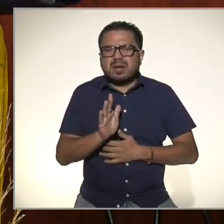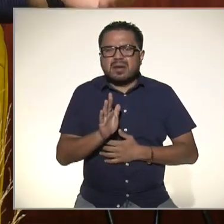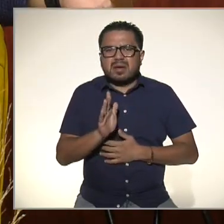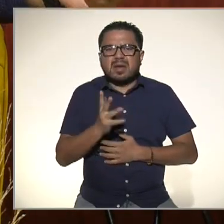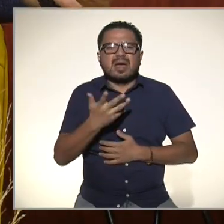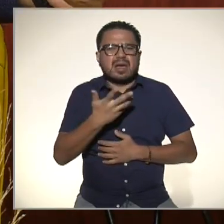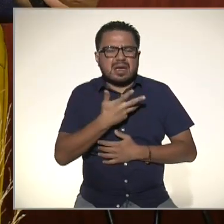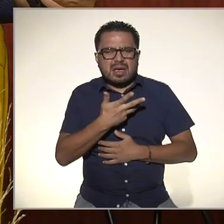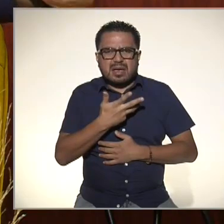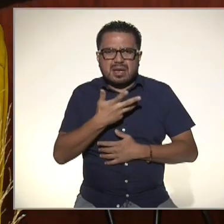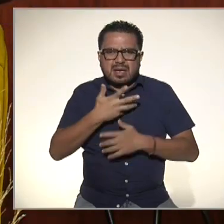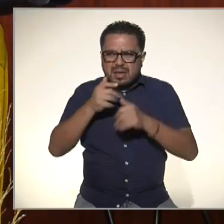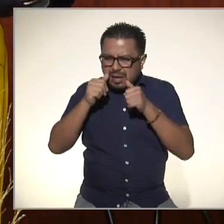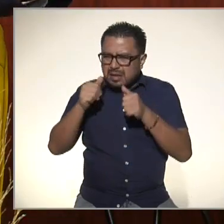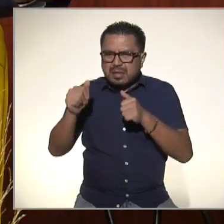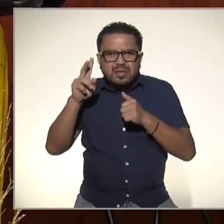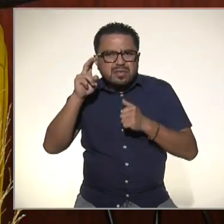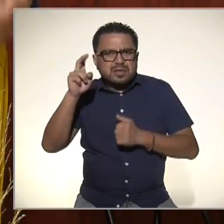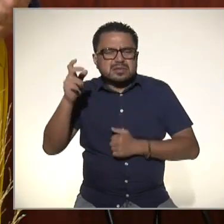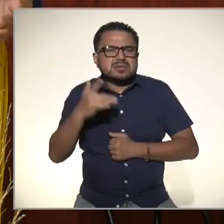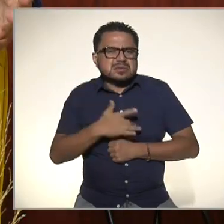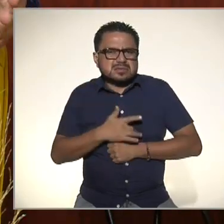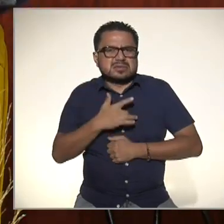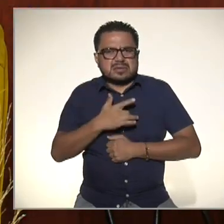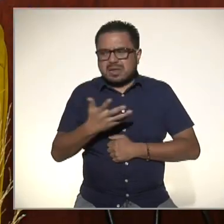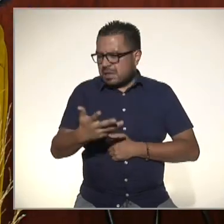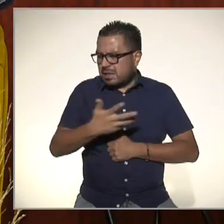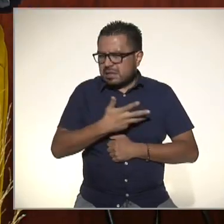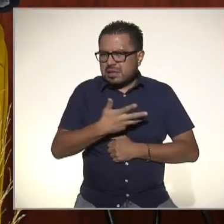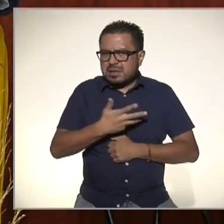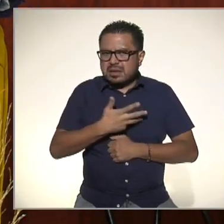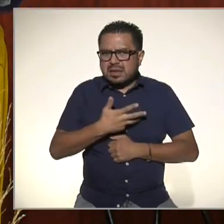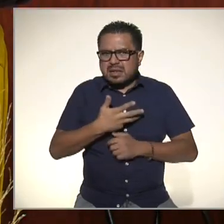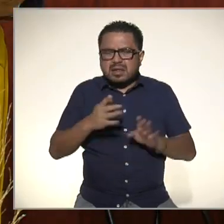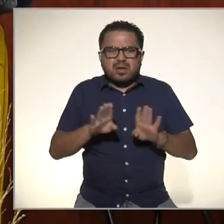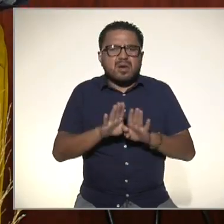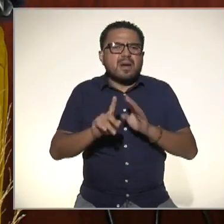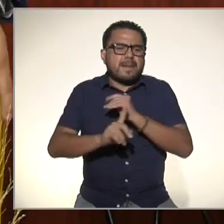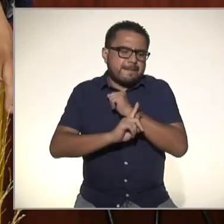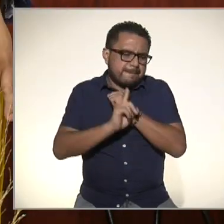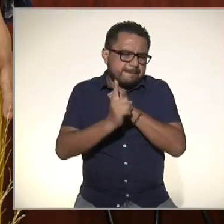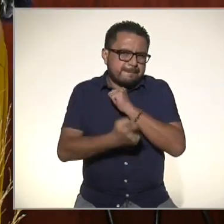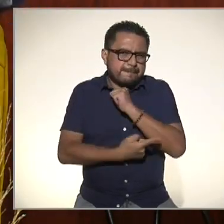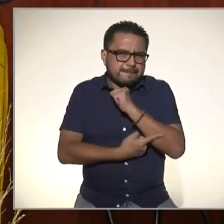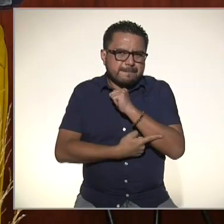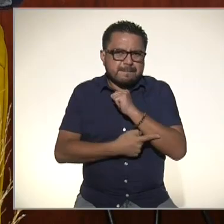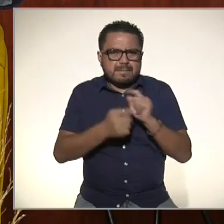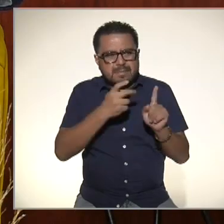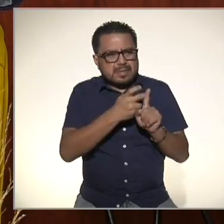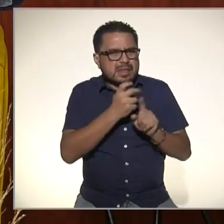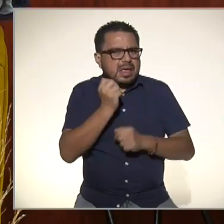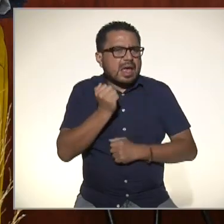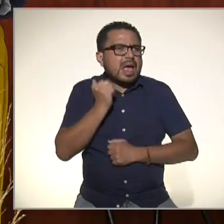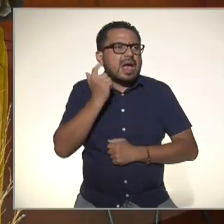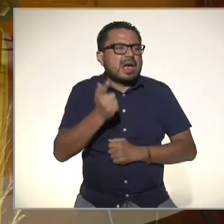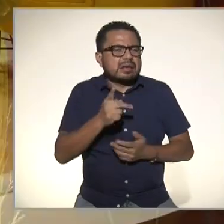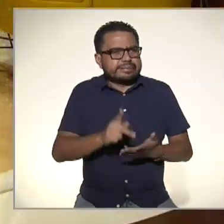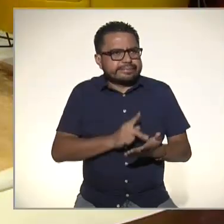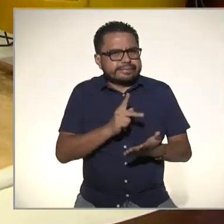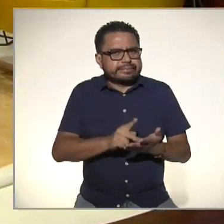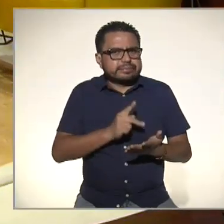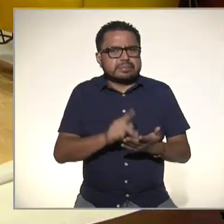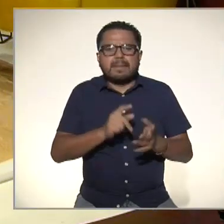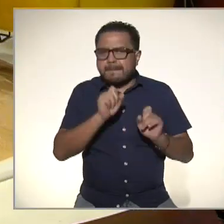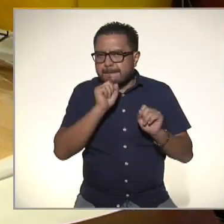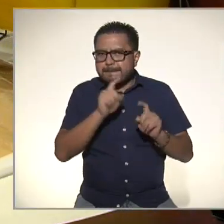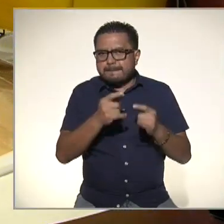a cumplir ese deseo de poder tener pues un embarazo, y que es algo que en muchas ocasiones